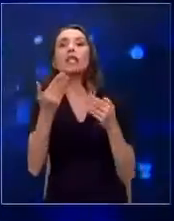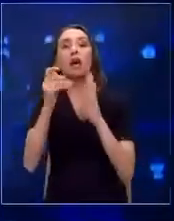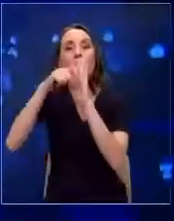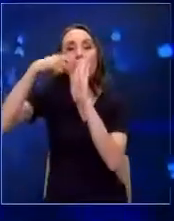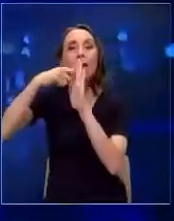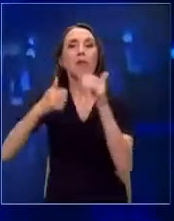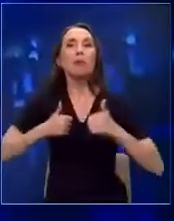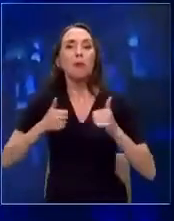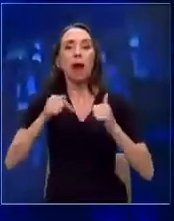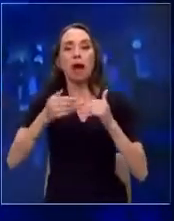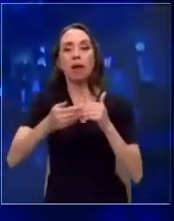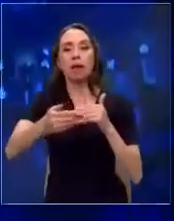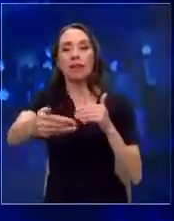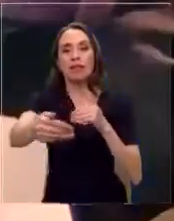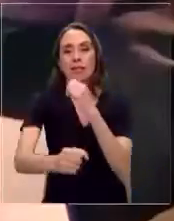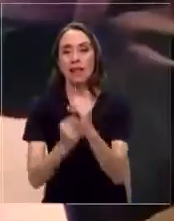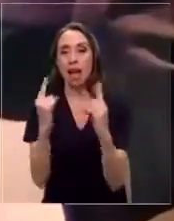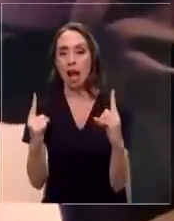muchachos